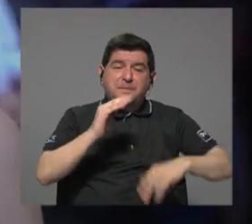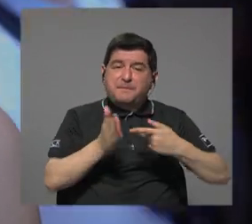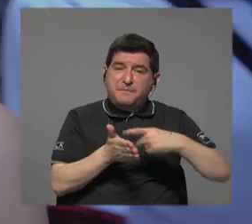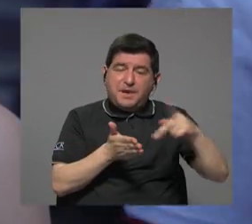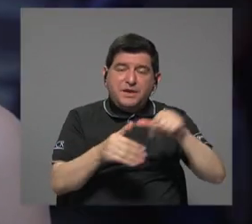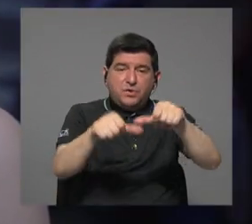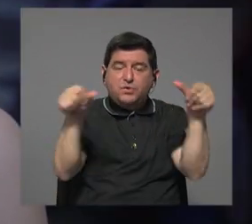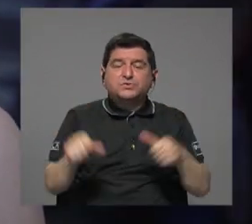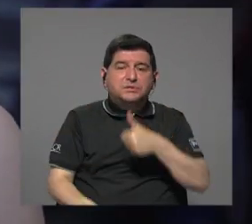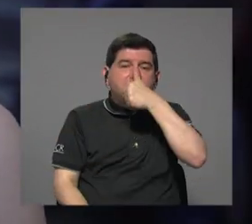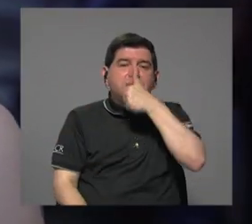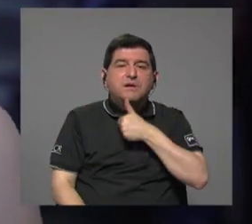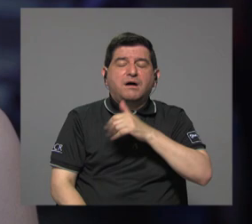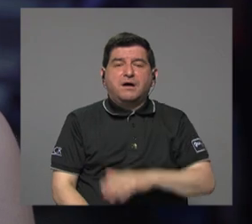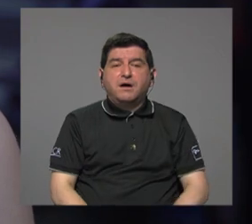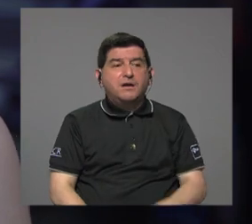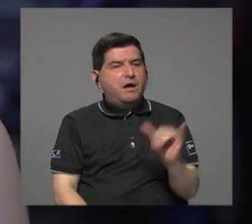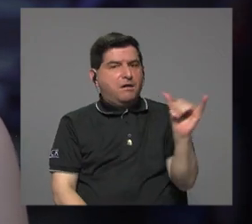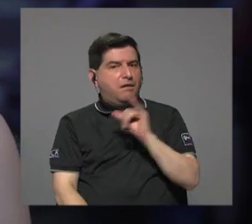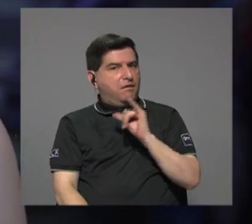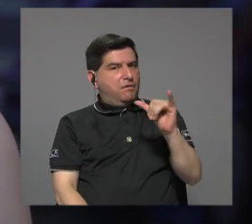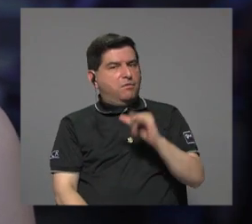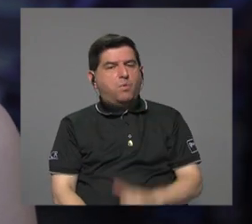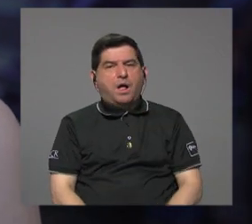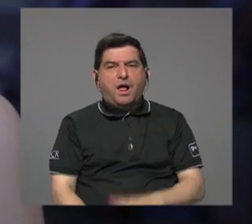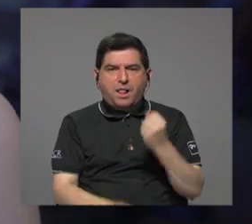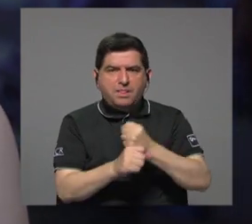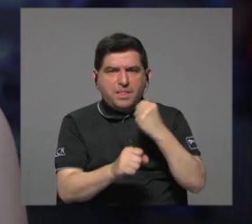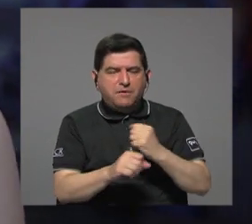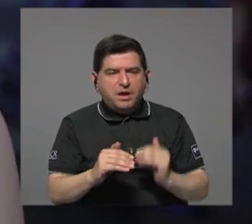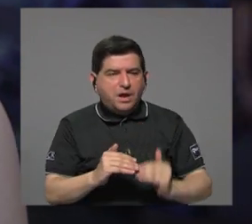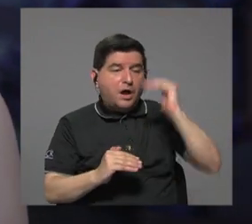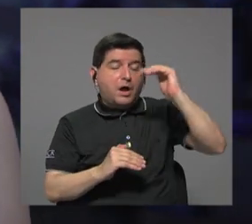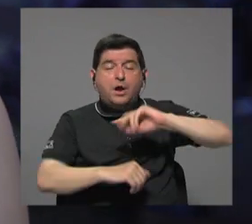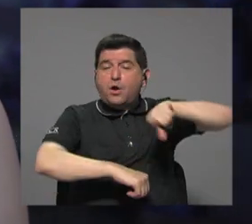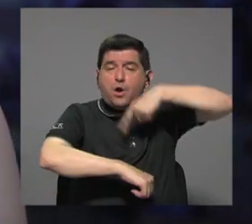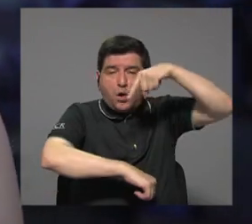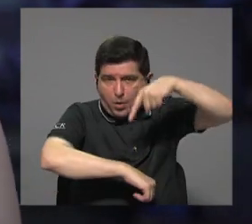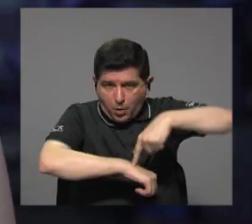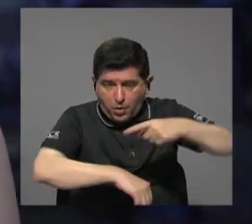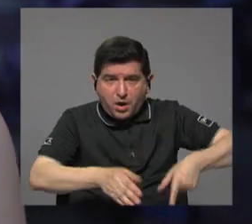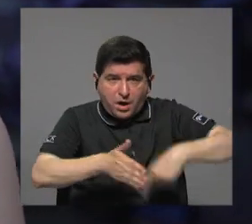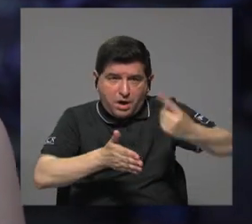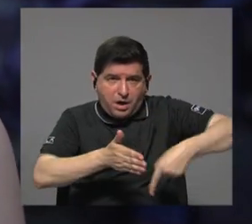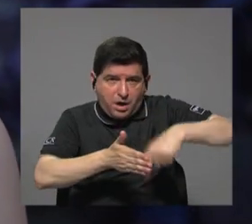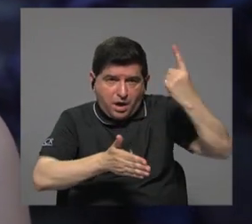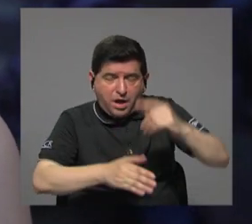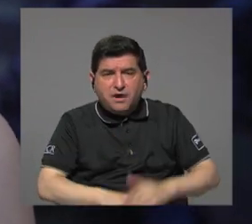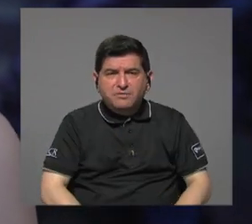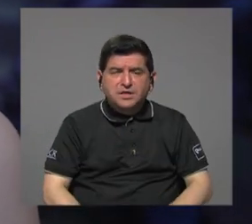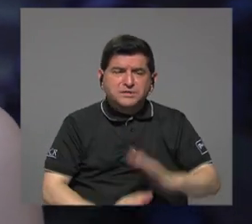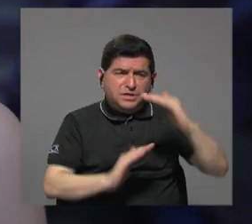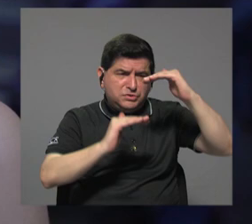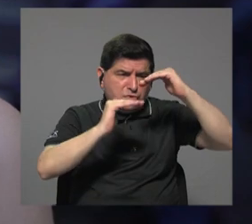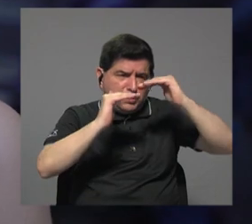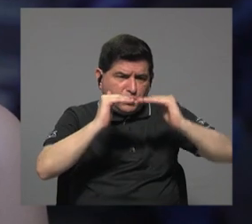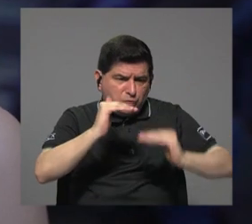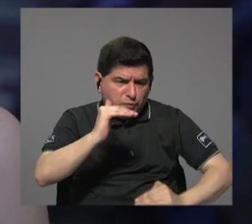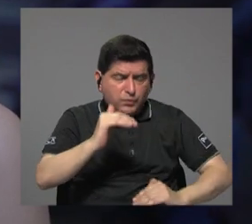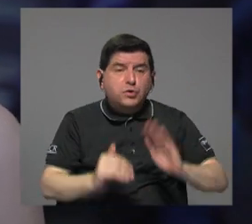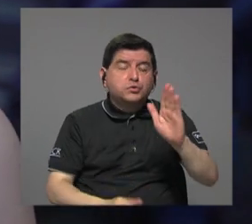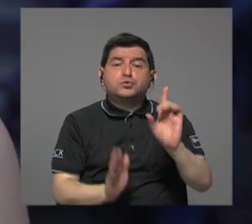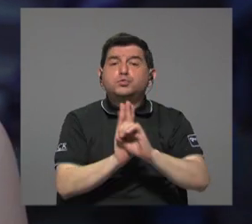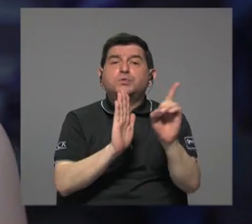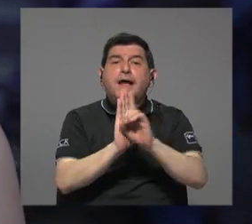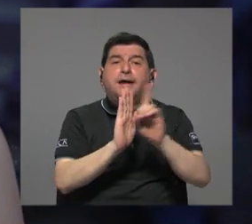que el sector privado también trabajan más horas y a veces se les reduce más y sus